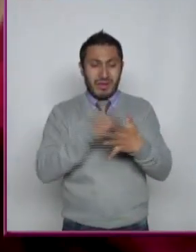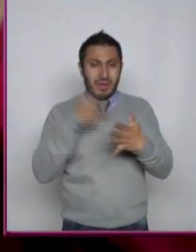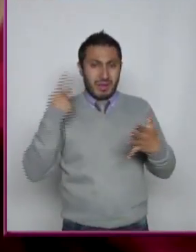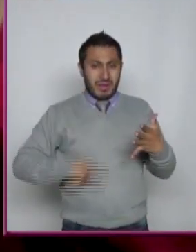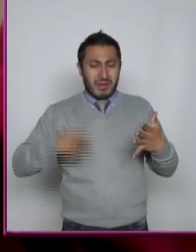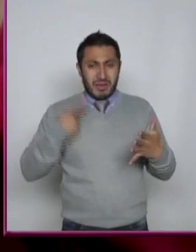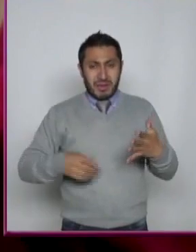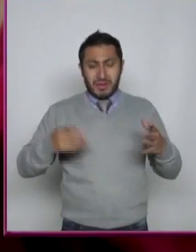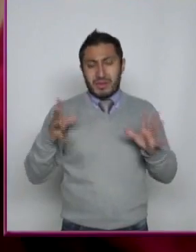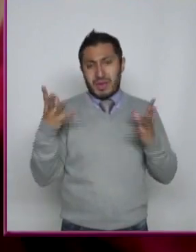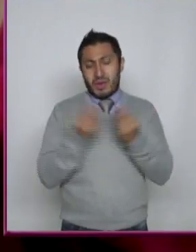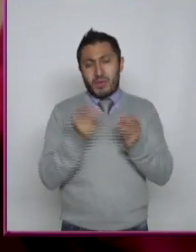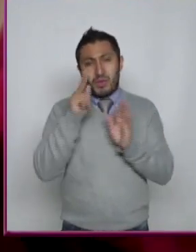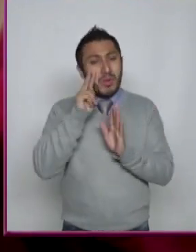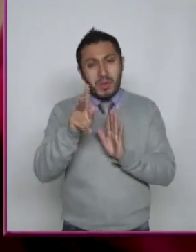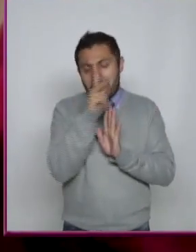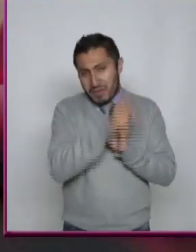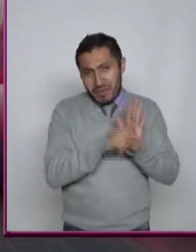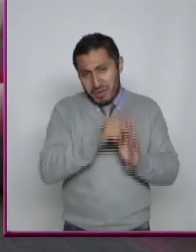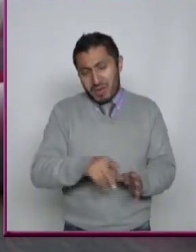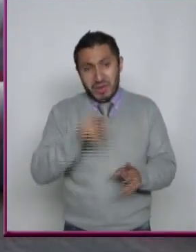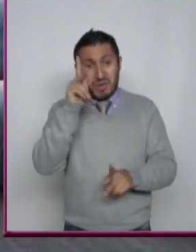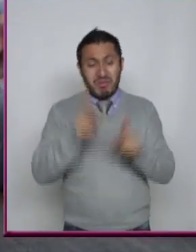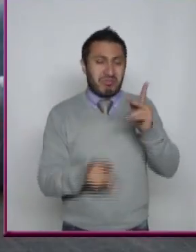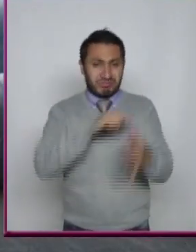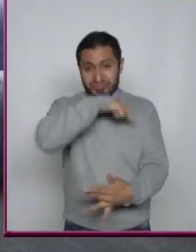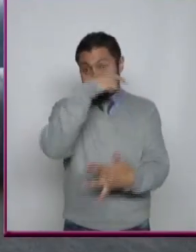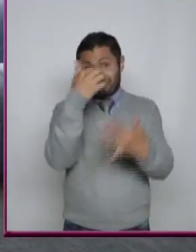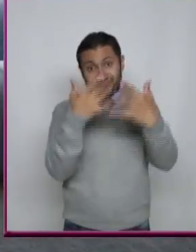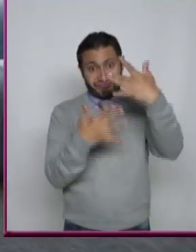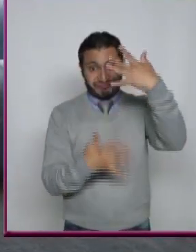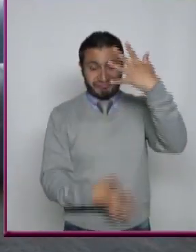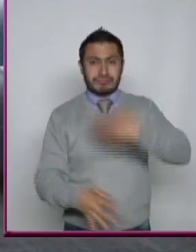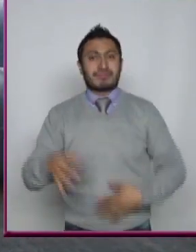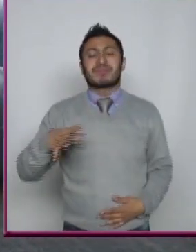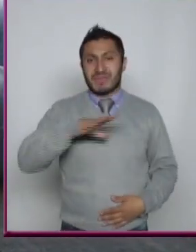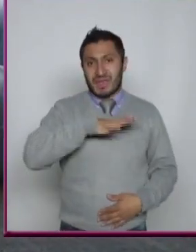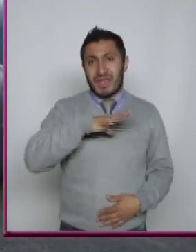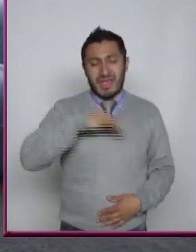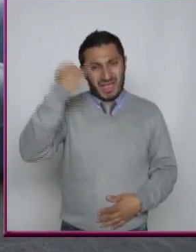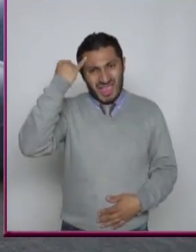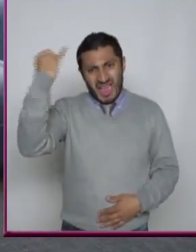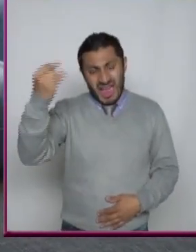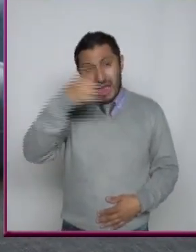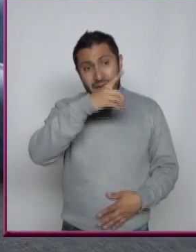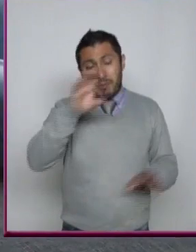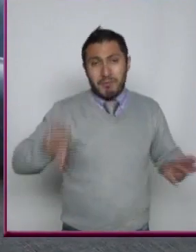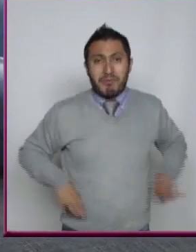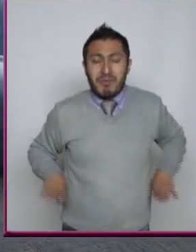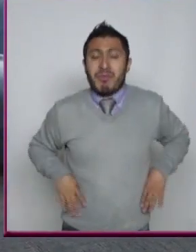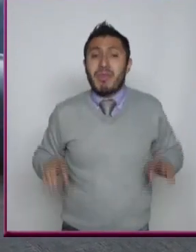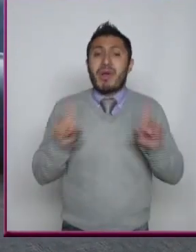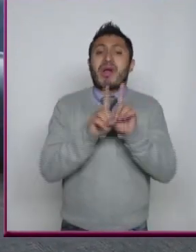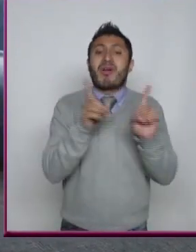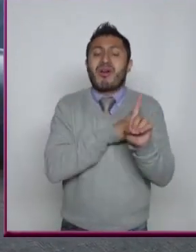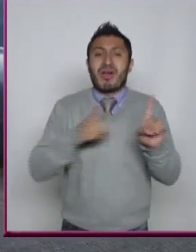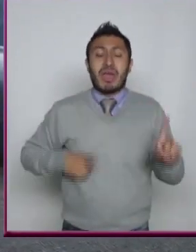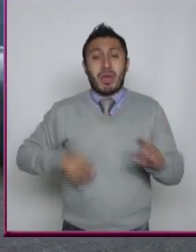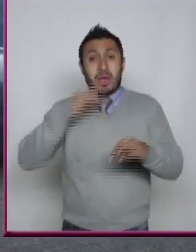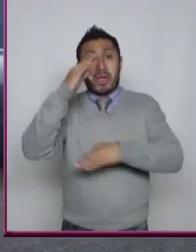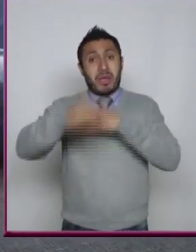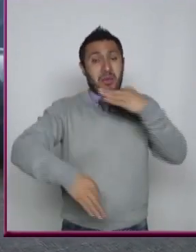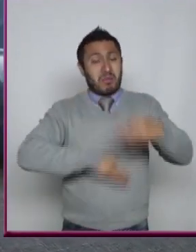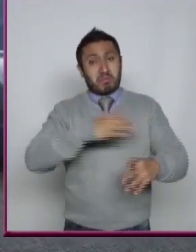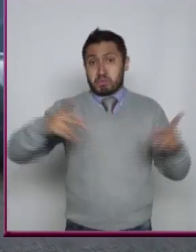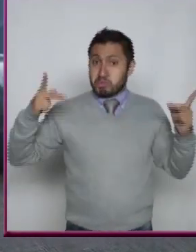la que vemos películas, personas con las que podemos hablar de todo, que nos rimos. O sea, tenemos esta idea de que la pareja debe ser completamente perfecta, y